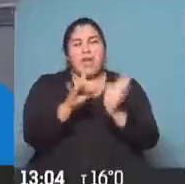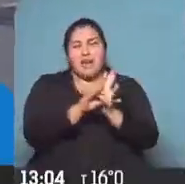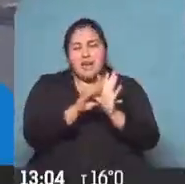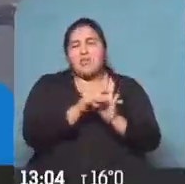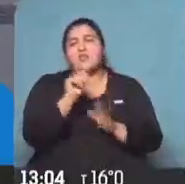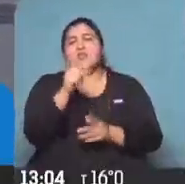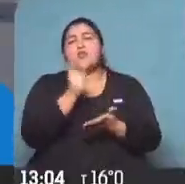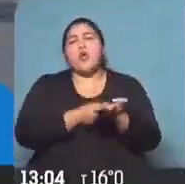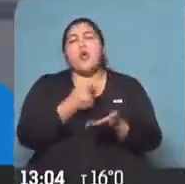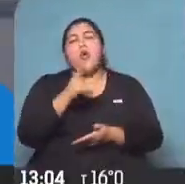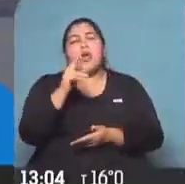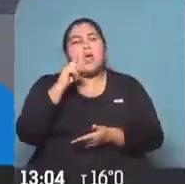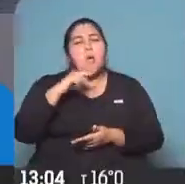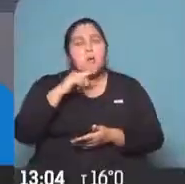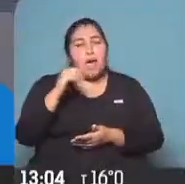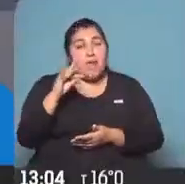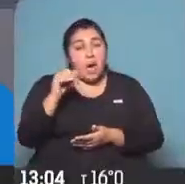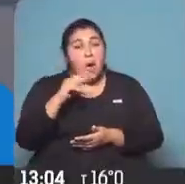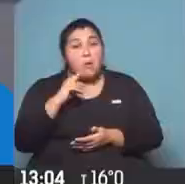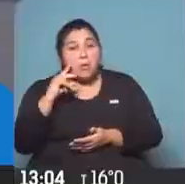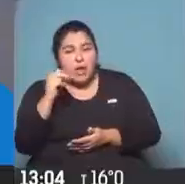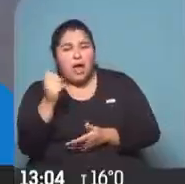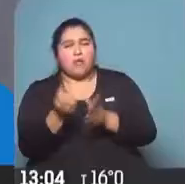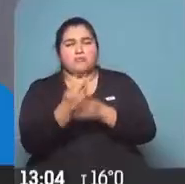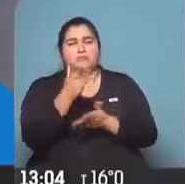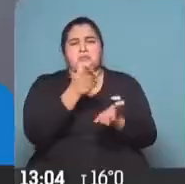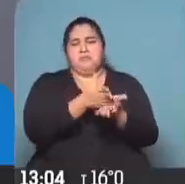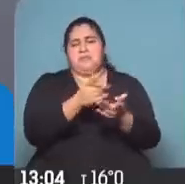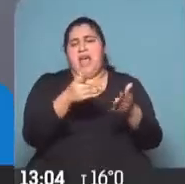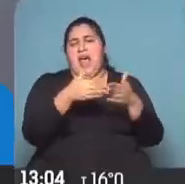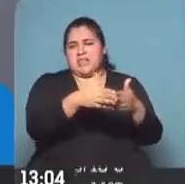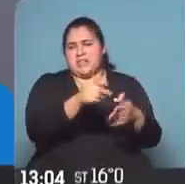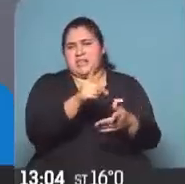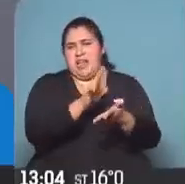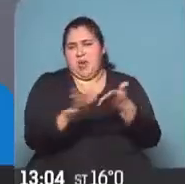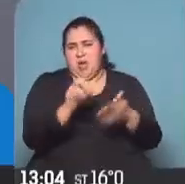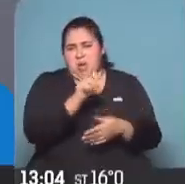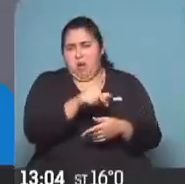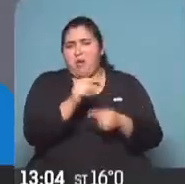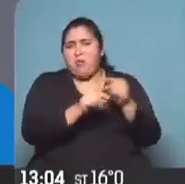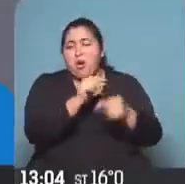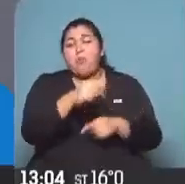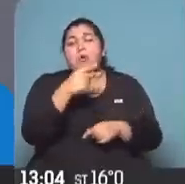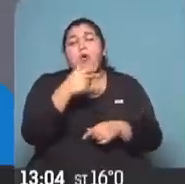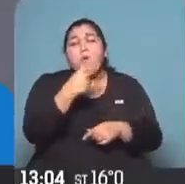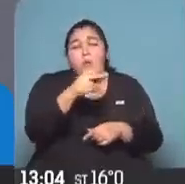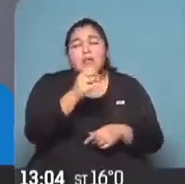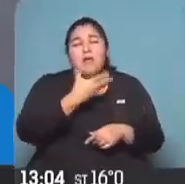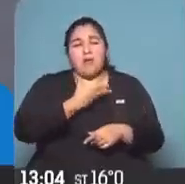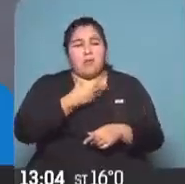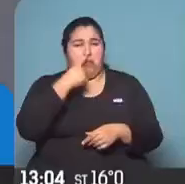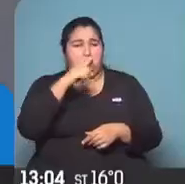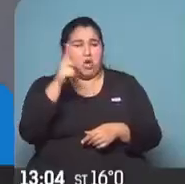rivadavia como de artillería ligera nueve meses después 20 de febrero 2008